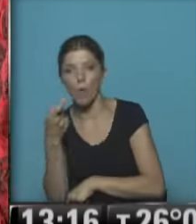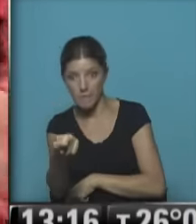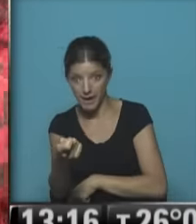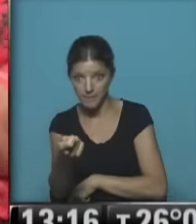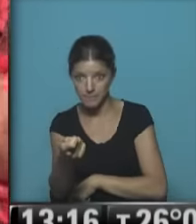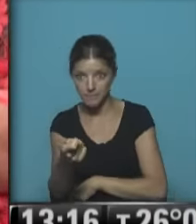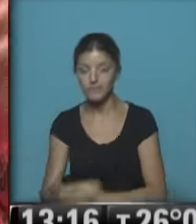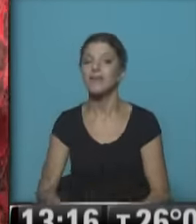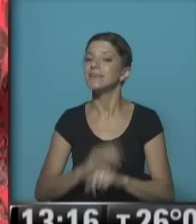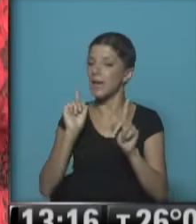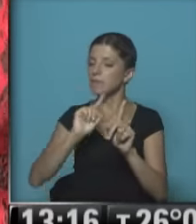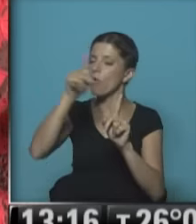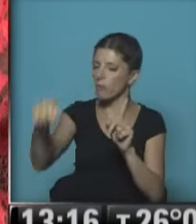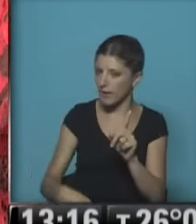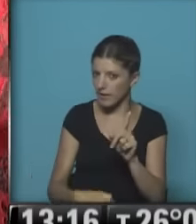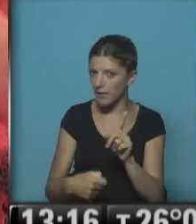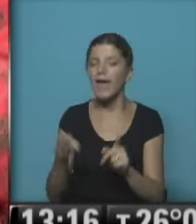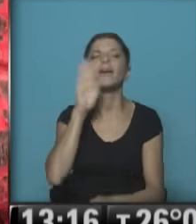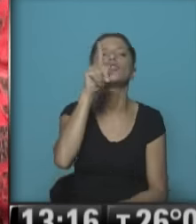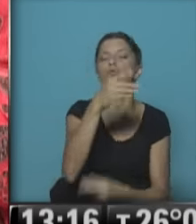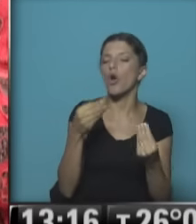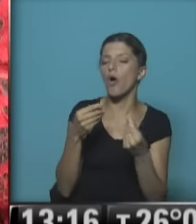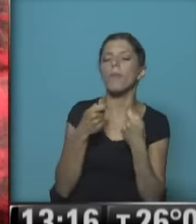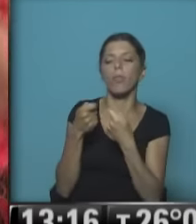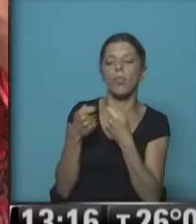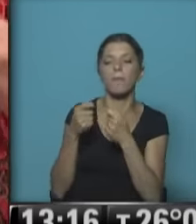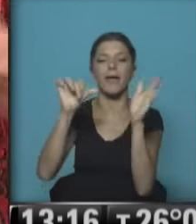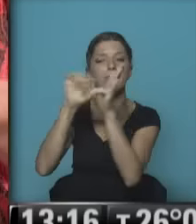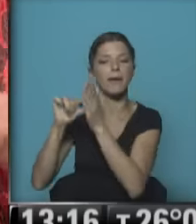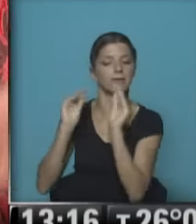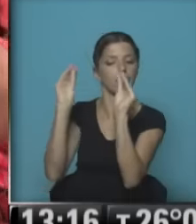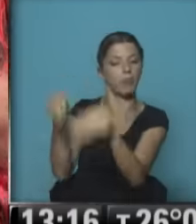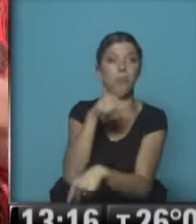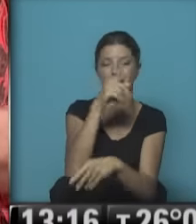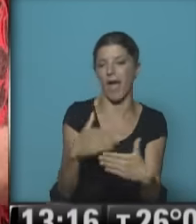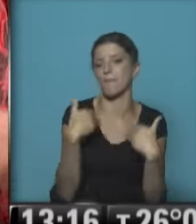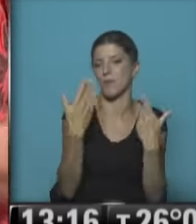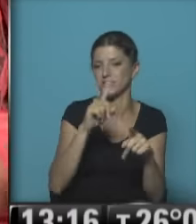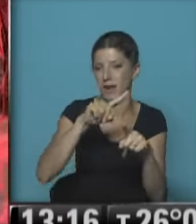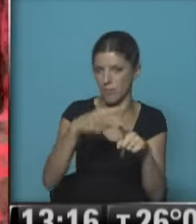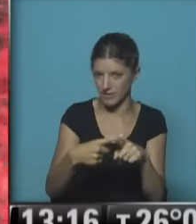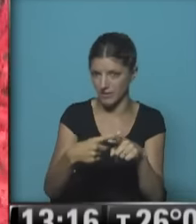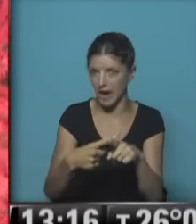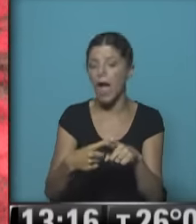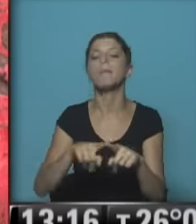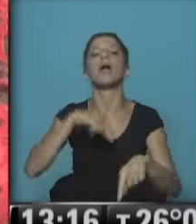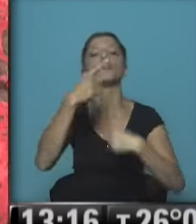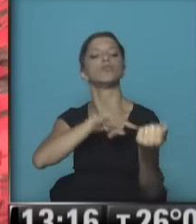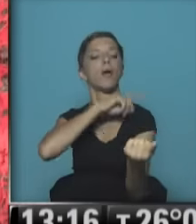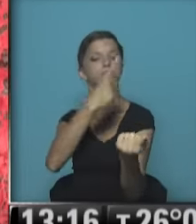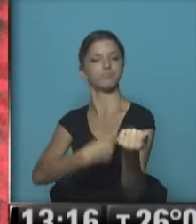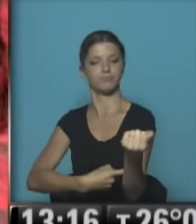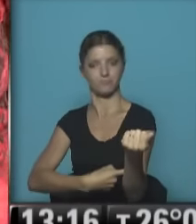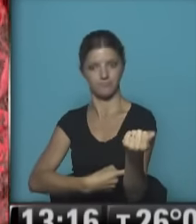Unidos. Y allí se juega. ¿Cuánto hace Estados Unidos para que estos países se caigan? Porque le conviene, además, políticamente, para seguir ejerciendo el